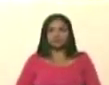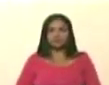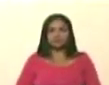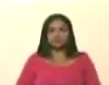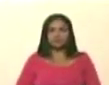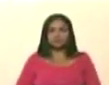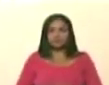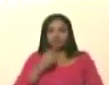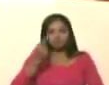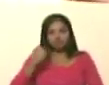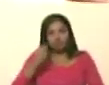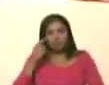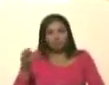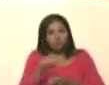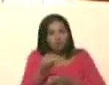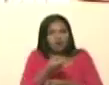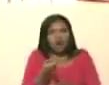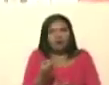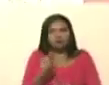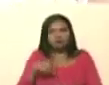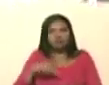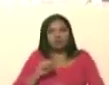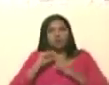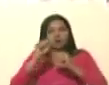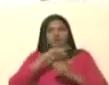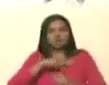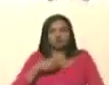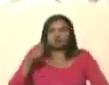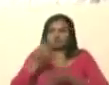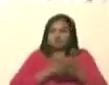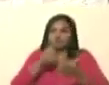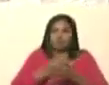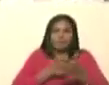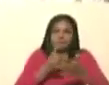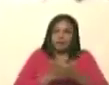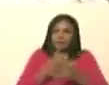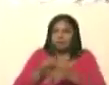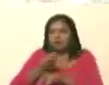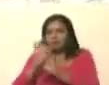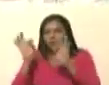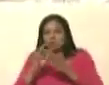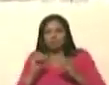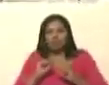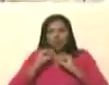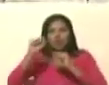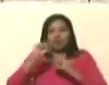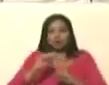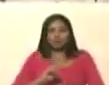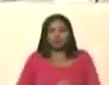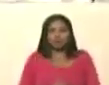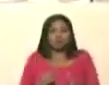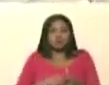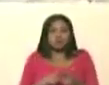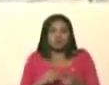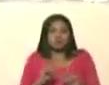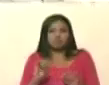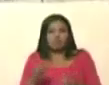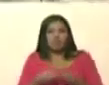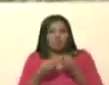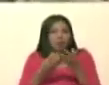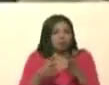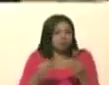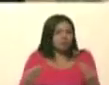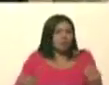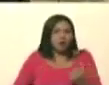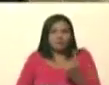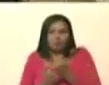eso lo que tenemos que buscar y tenemos que lograrlo empeñarnos en lograrlo así que cuenten ustedes con todo